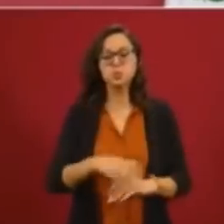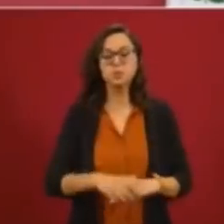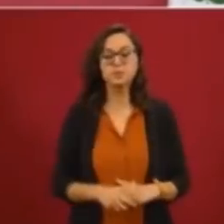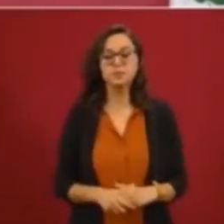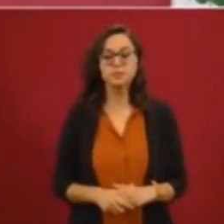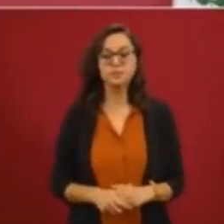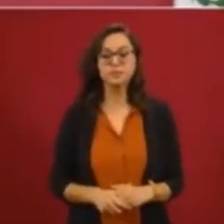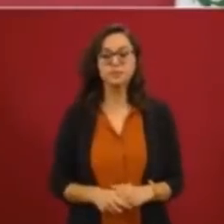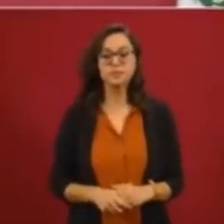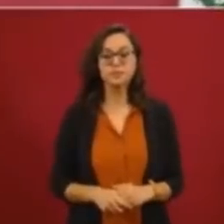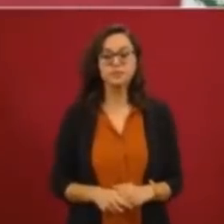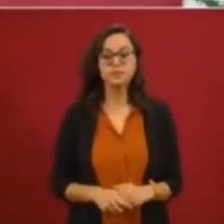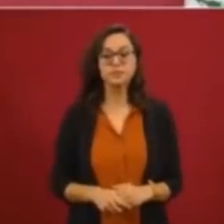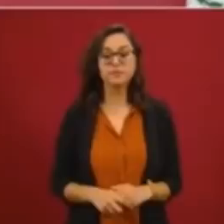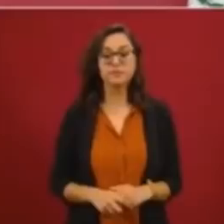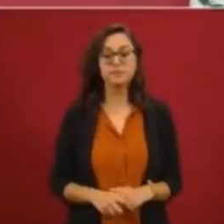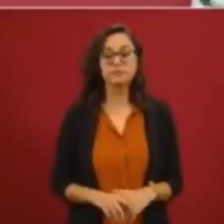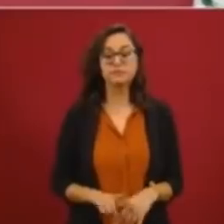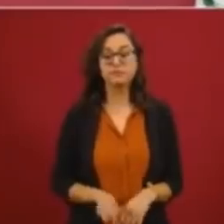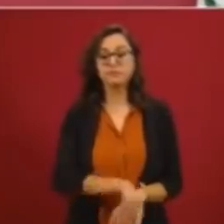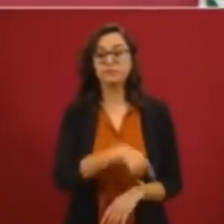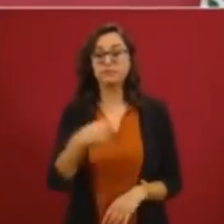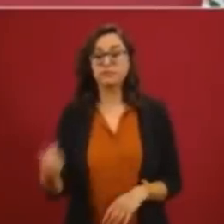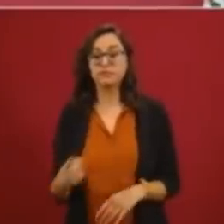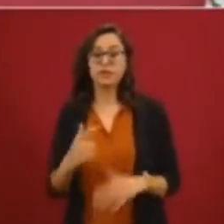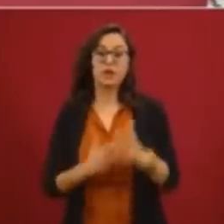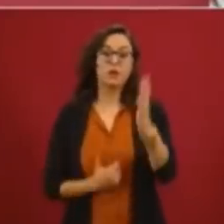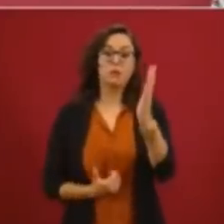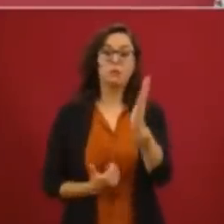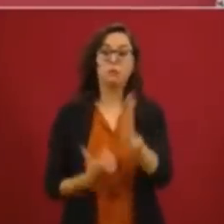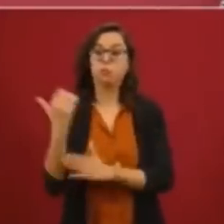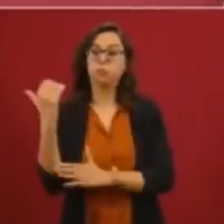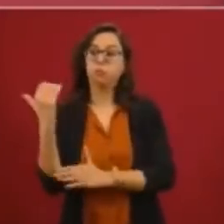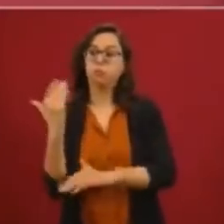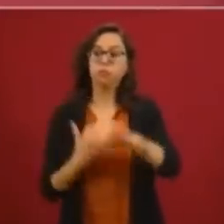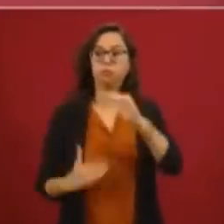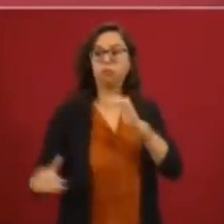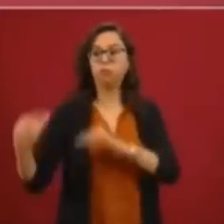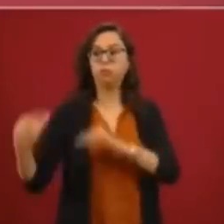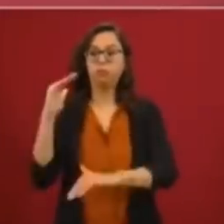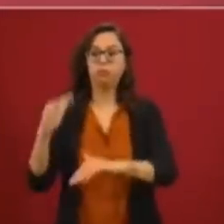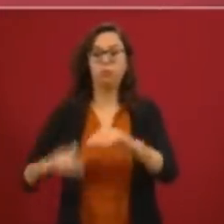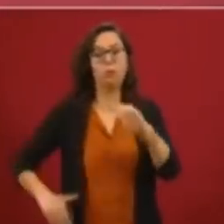que quienes habían rebasado el tope éramos nosotros.